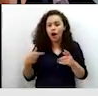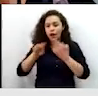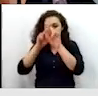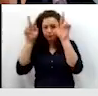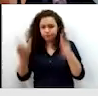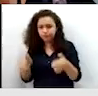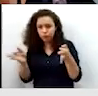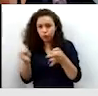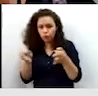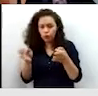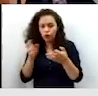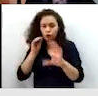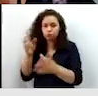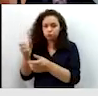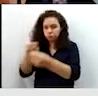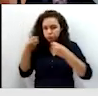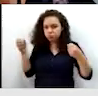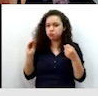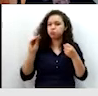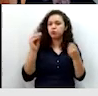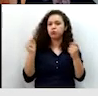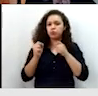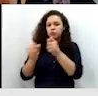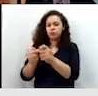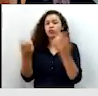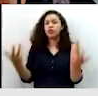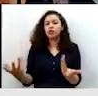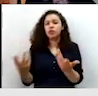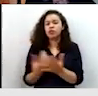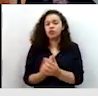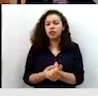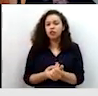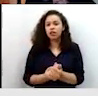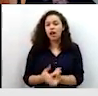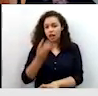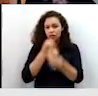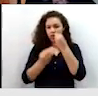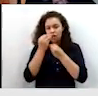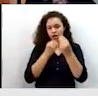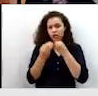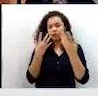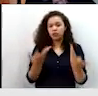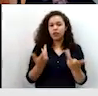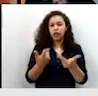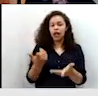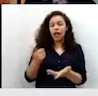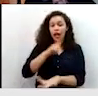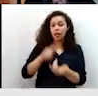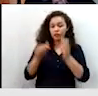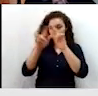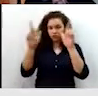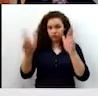de refrigeración. En este caso, evitar estar dejando mucho este tipo de alimentos dentro de refrigeración, porque aunque tenga